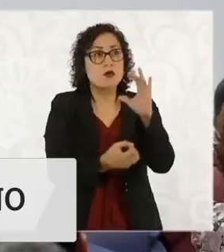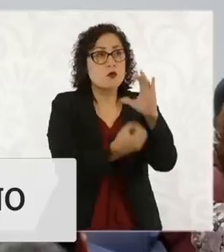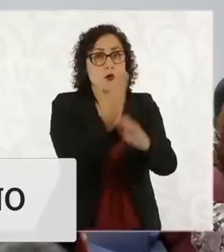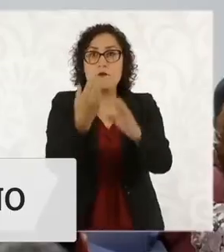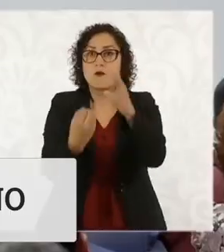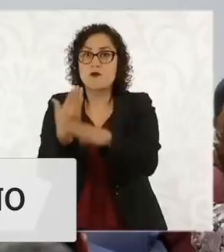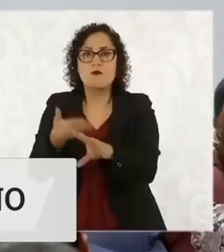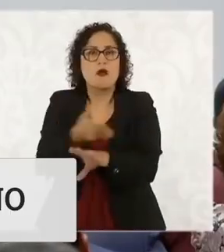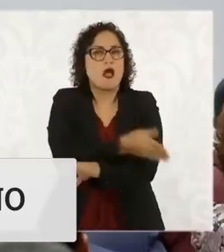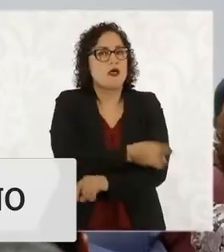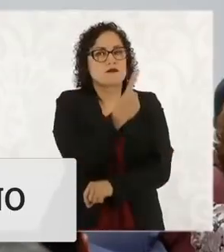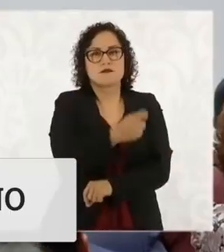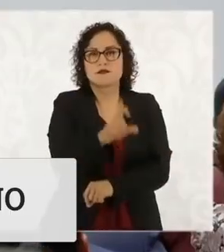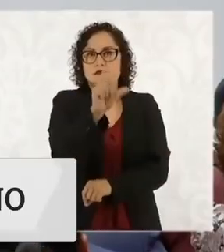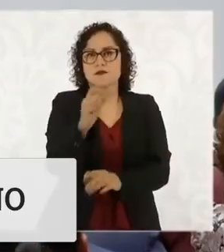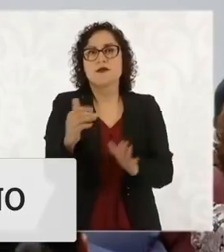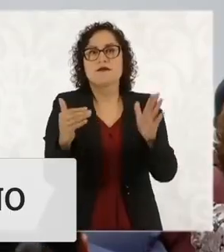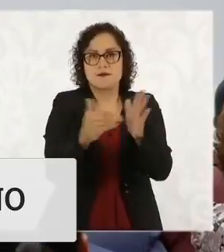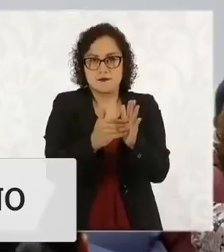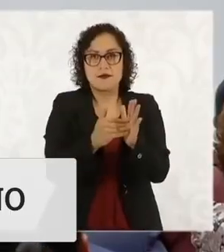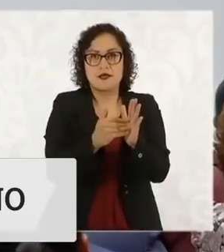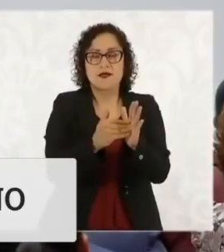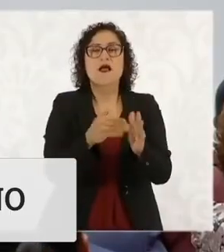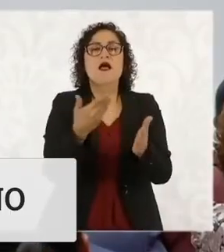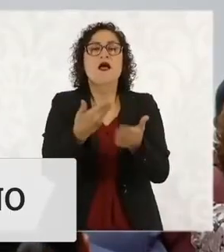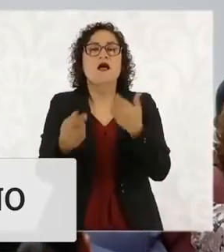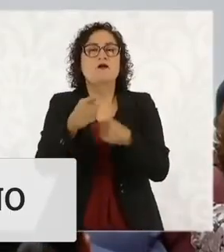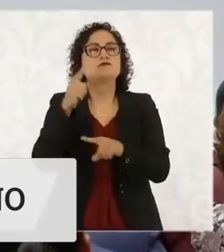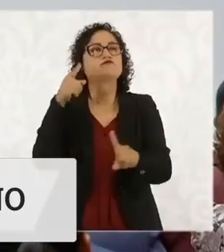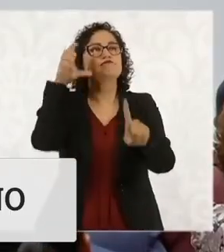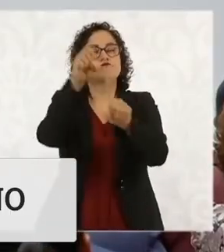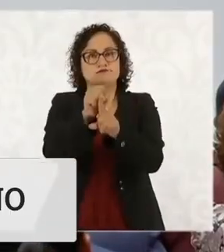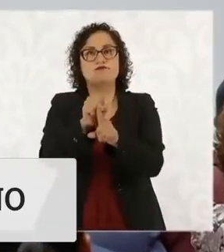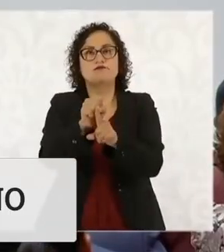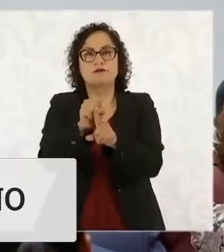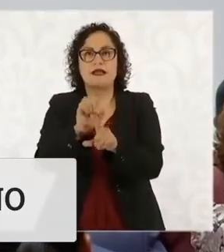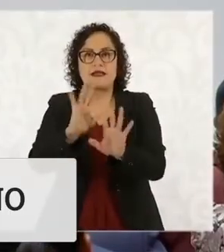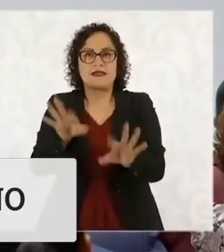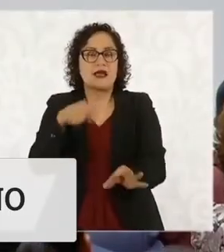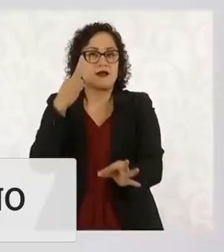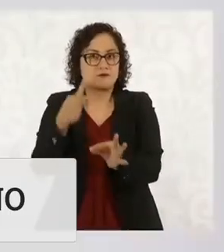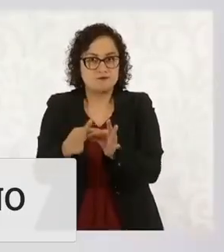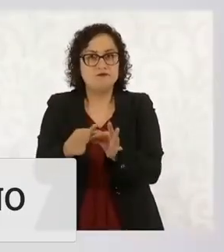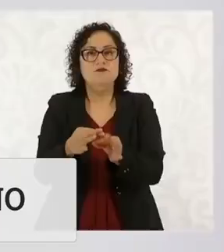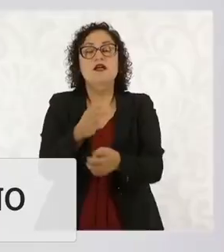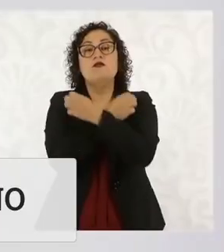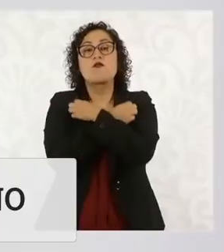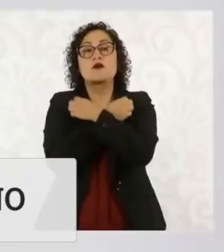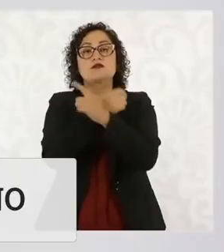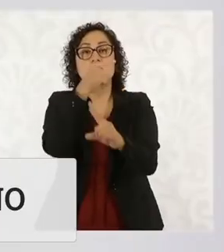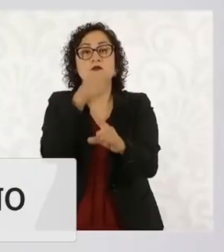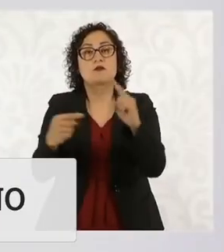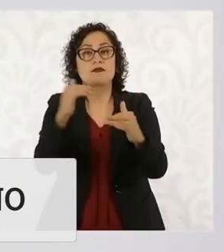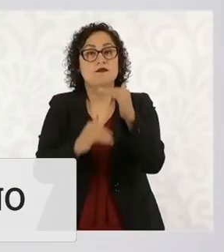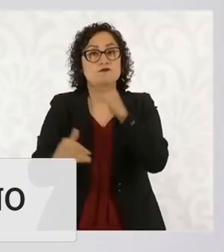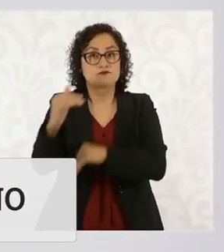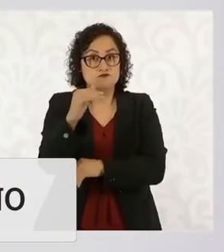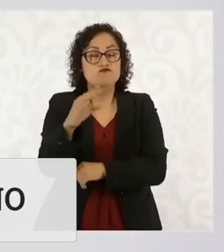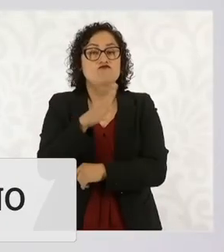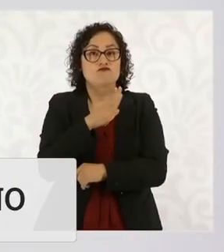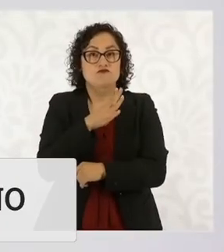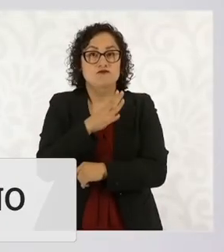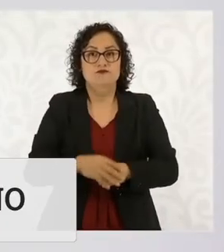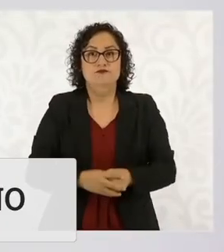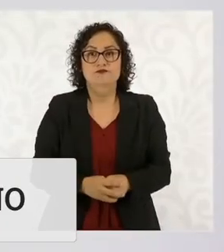los 120,000 que queremos crear durante el sexenio para la educación media superior. Queremos